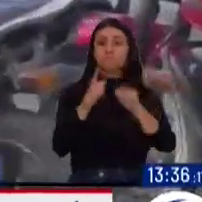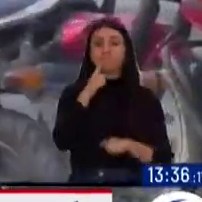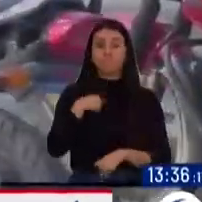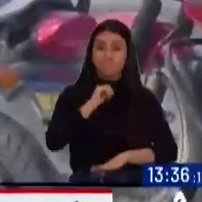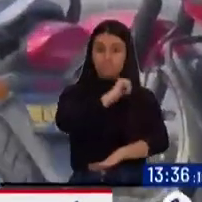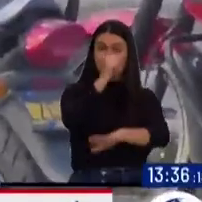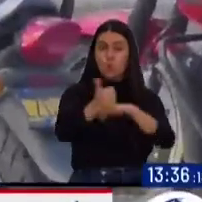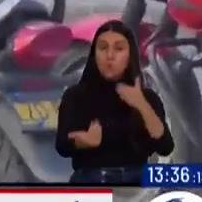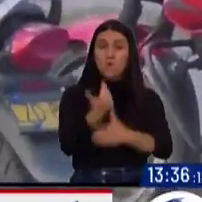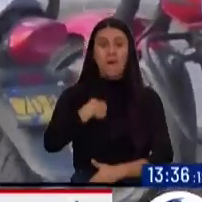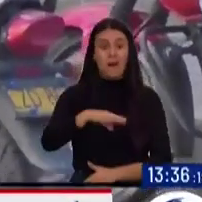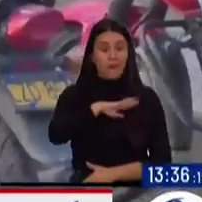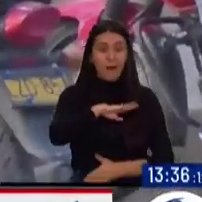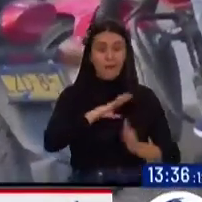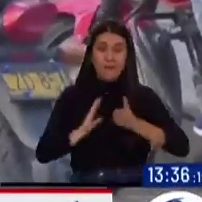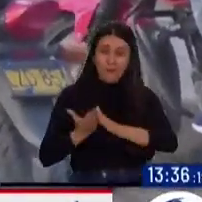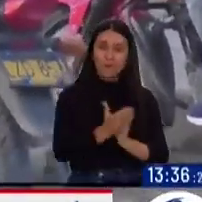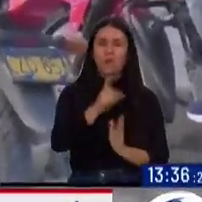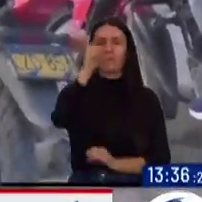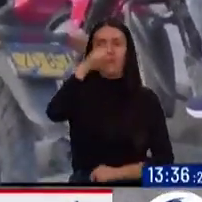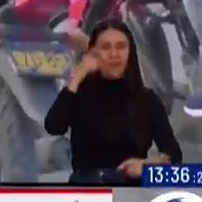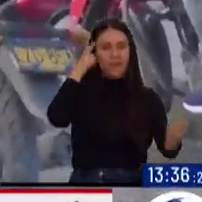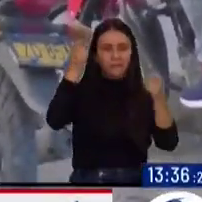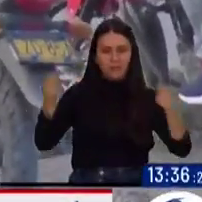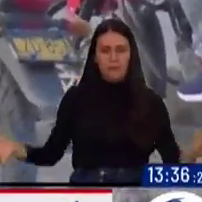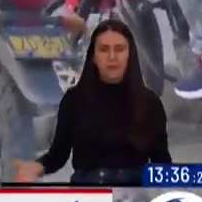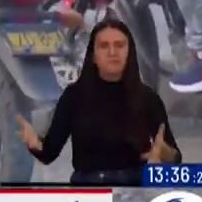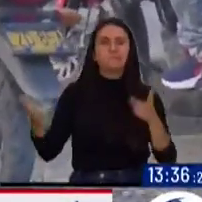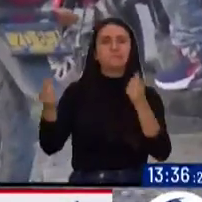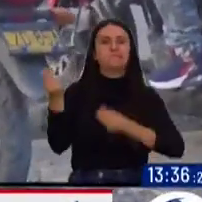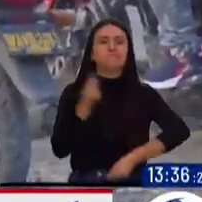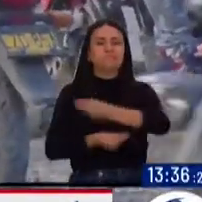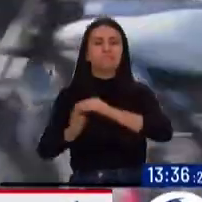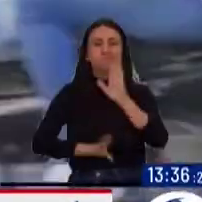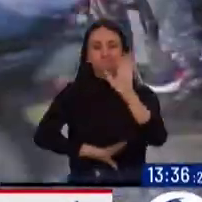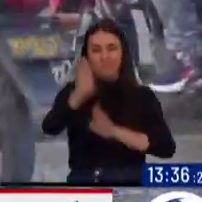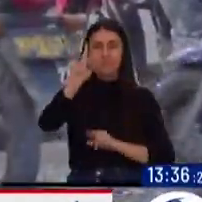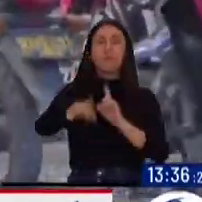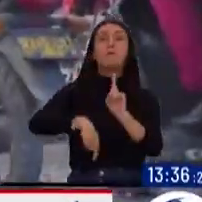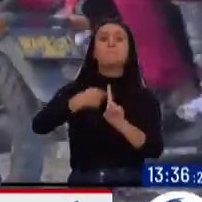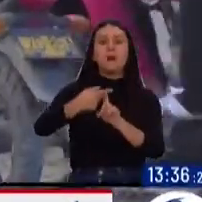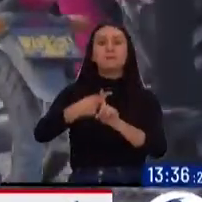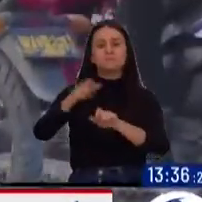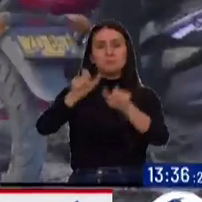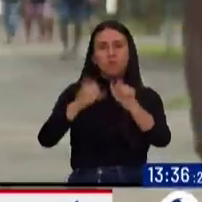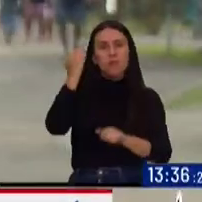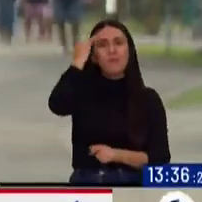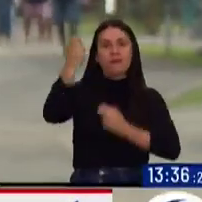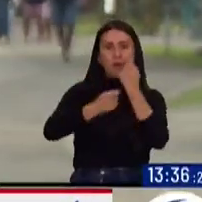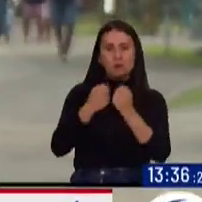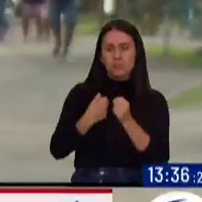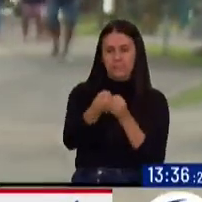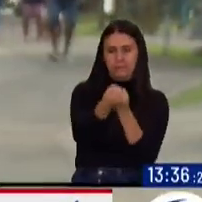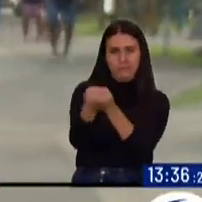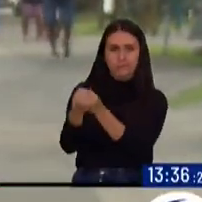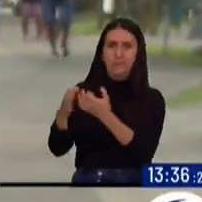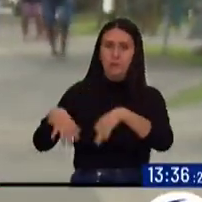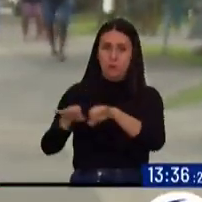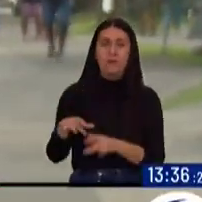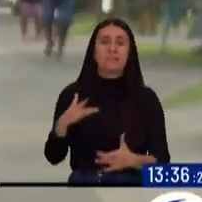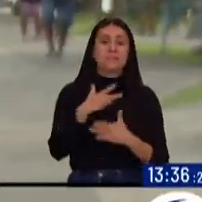deberá impulsar a la ciudad para que sea más productiva, además de fortalecer a los emprendedores. La salud,